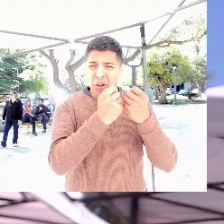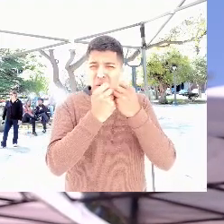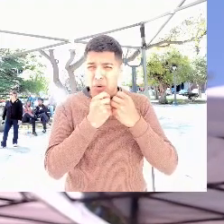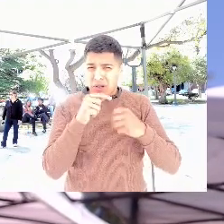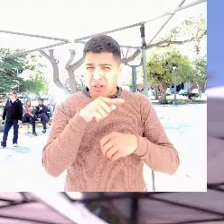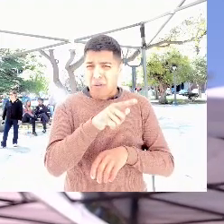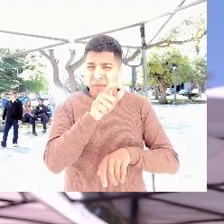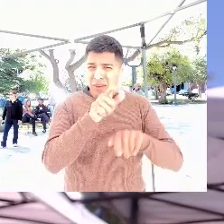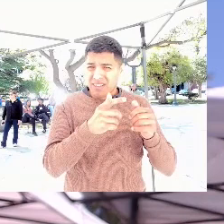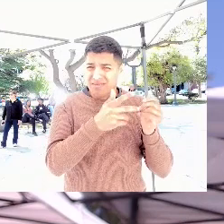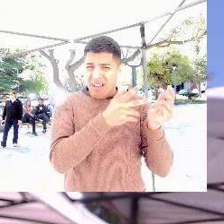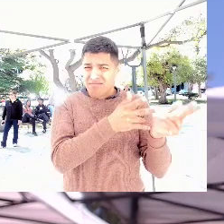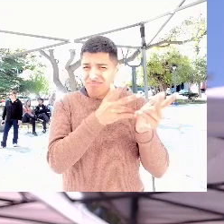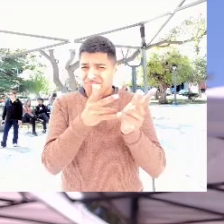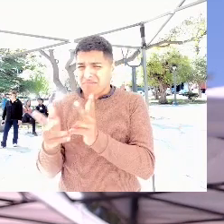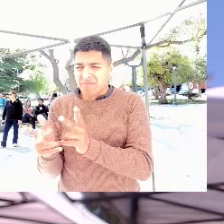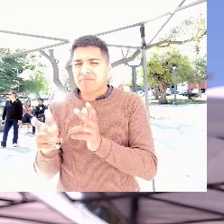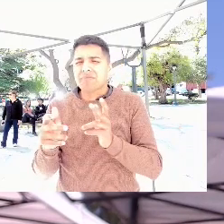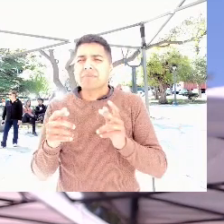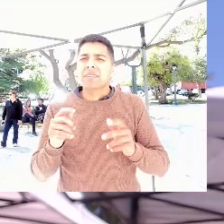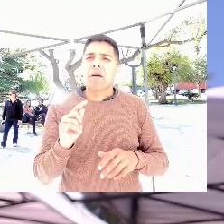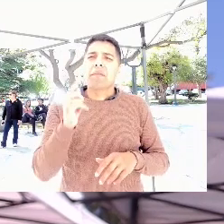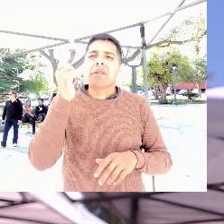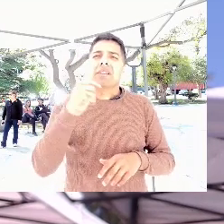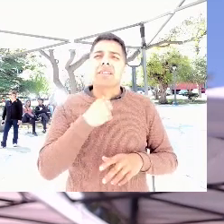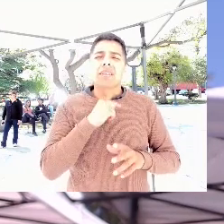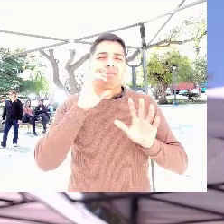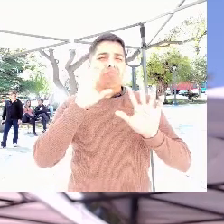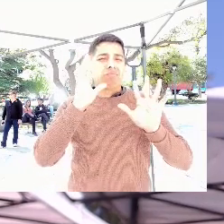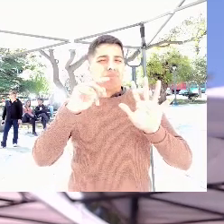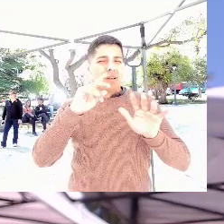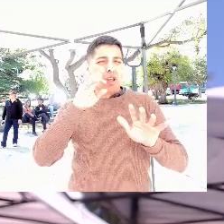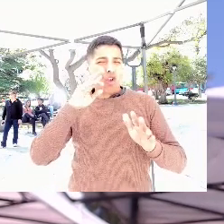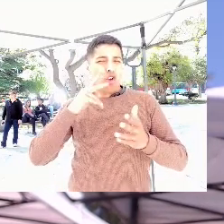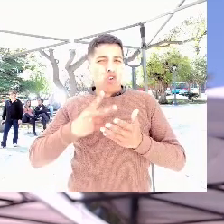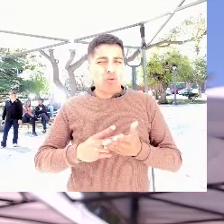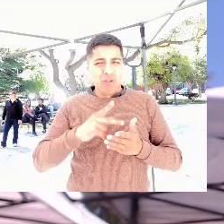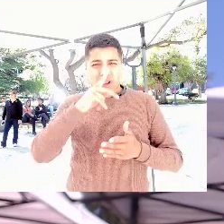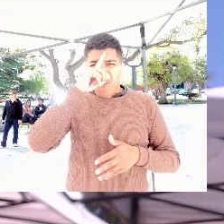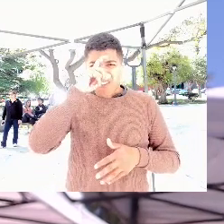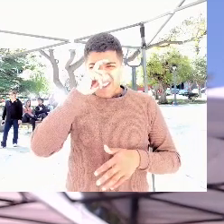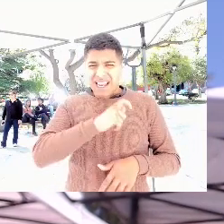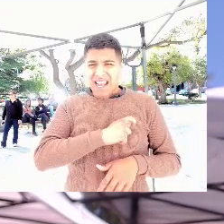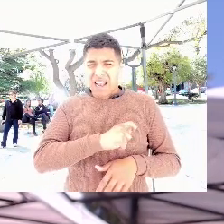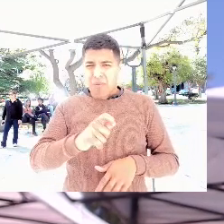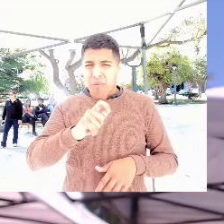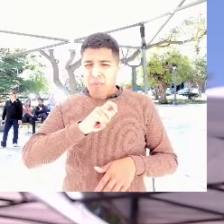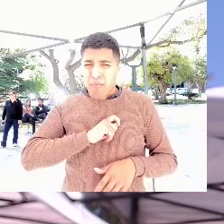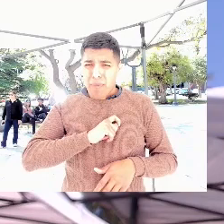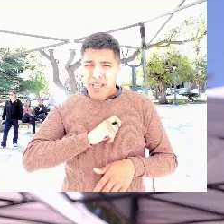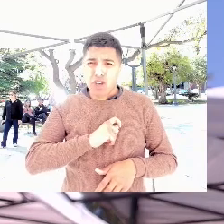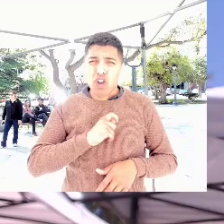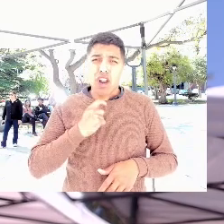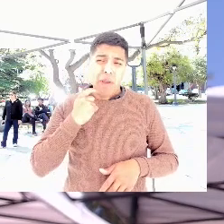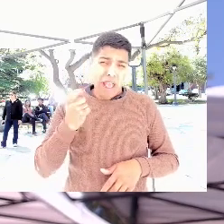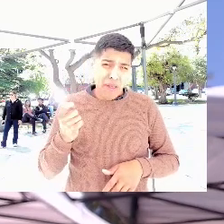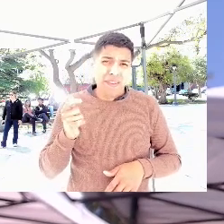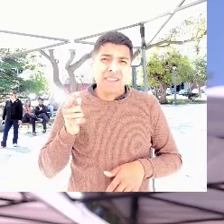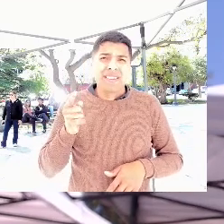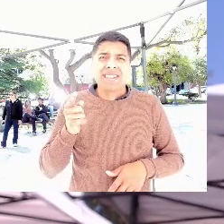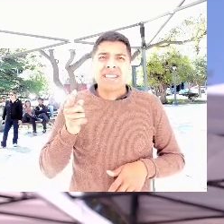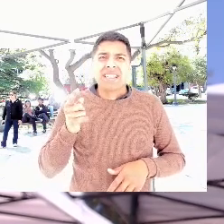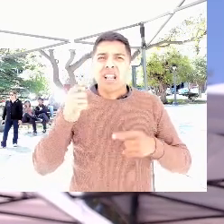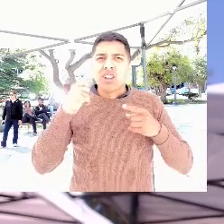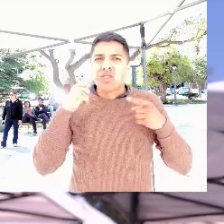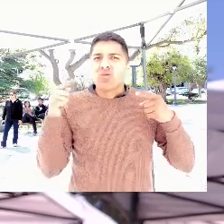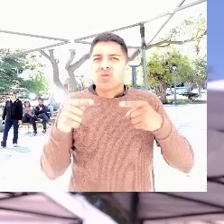También acompañar y felicitar y celebrar el reconocimiento al Hospital Español, que me parece no solamente una gran institución, sino que es parte